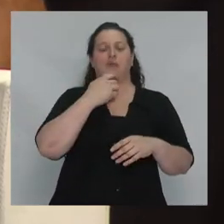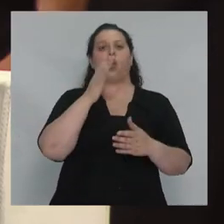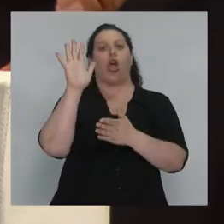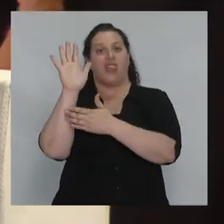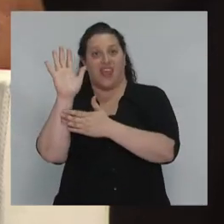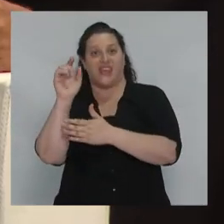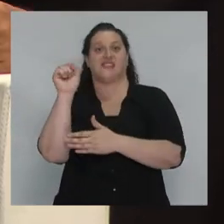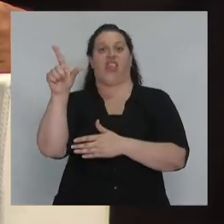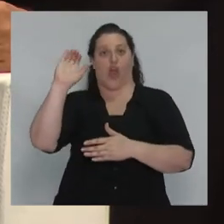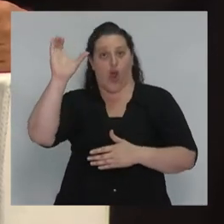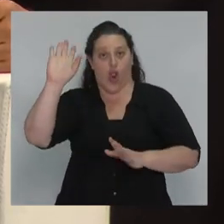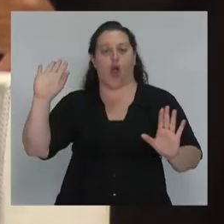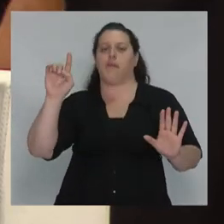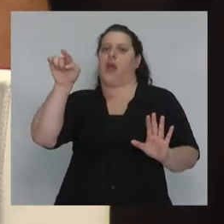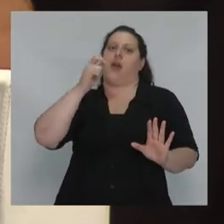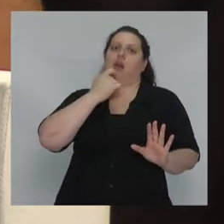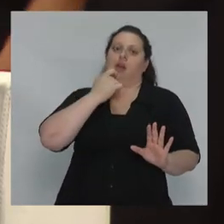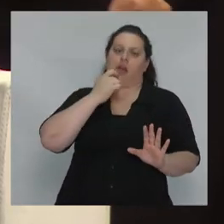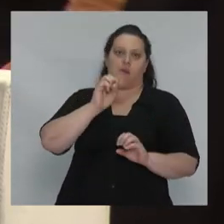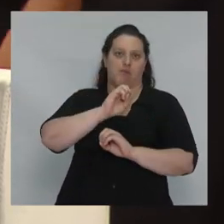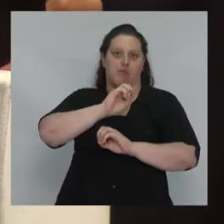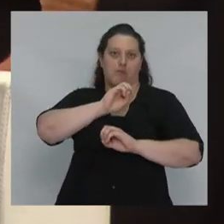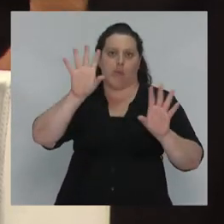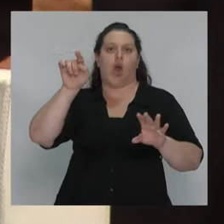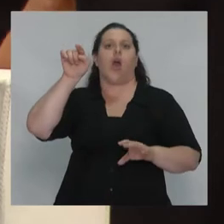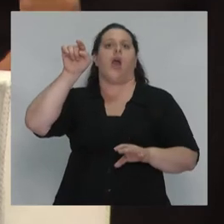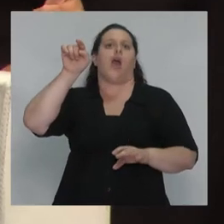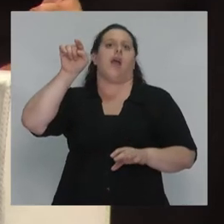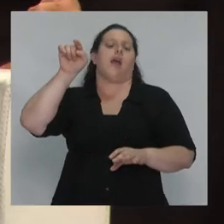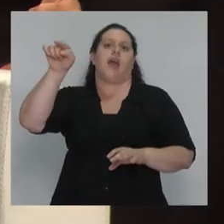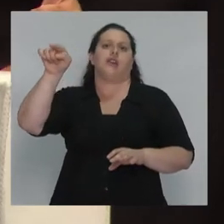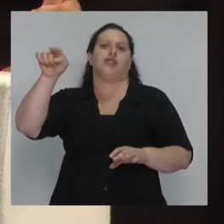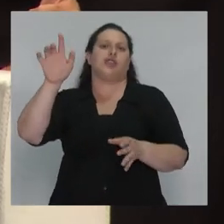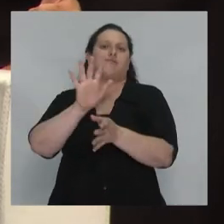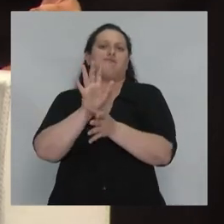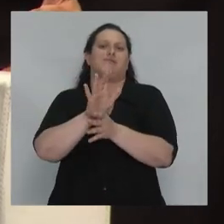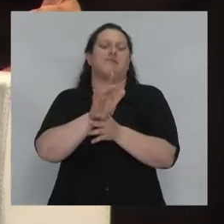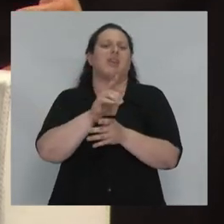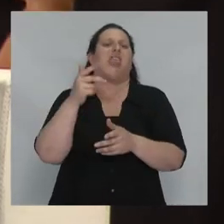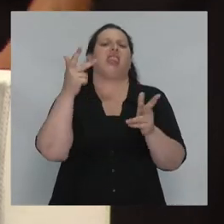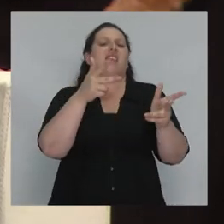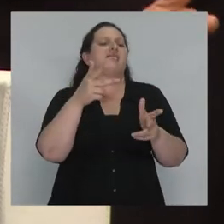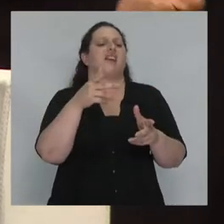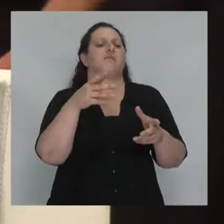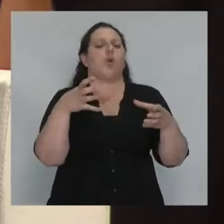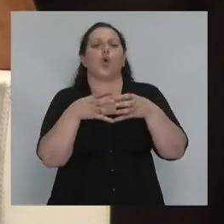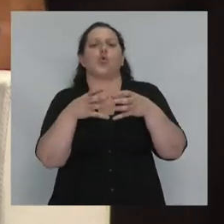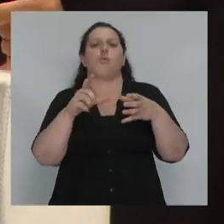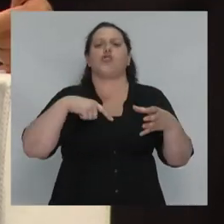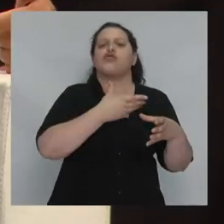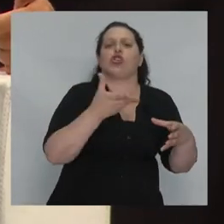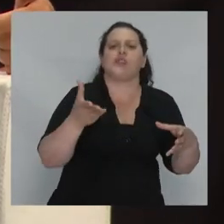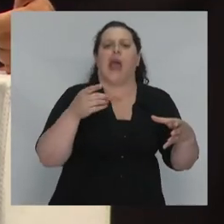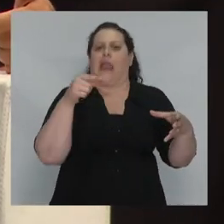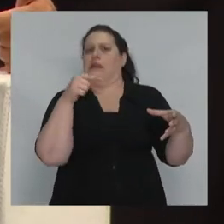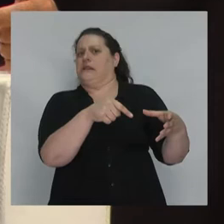magnífica, magnífico ejemplo, a criminalizar los movimientos sociales, a cooptarlos de